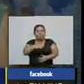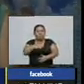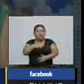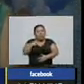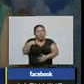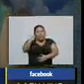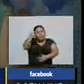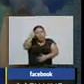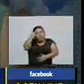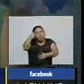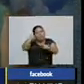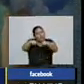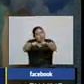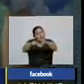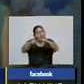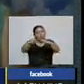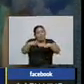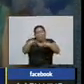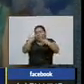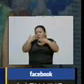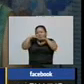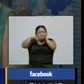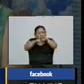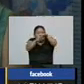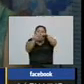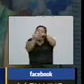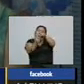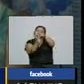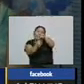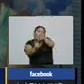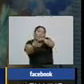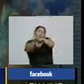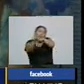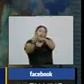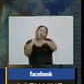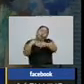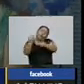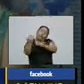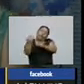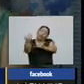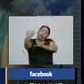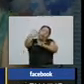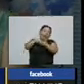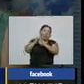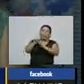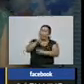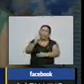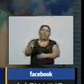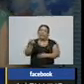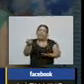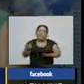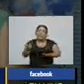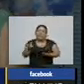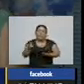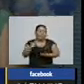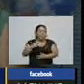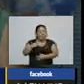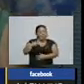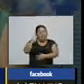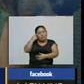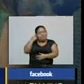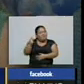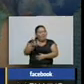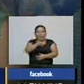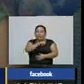muerto, como si él estuviera vivo, Andy anda por ahí y esperando que regrese a la casa, no es fácil, no es fácil lo que ha